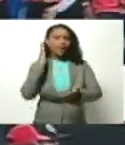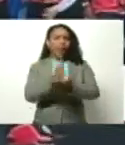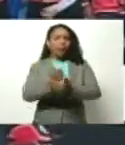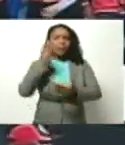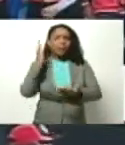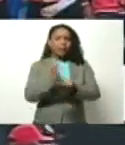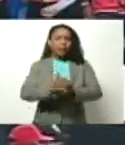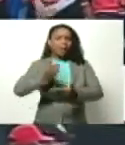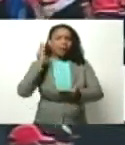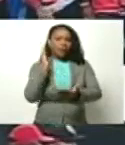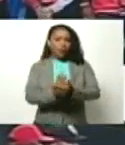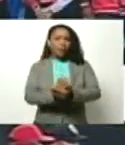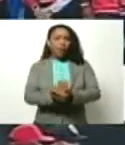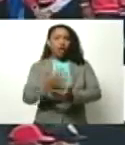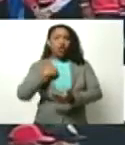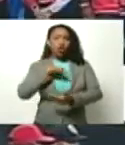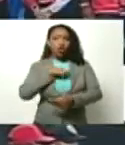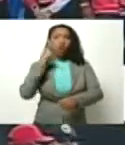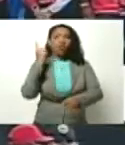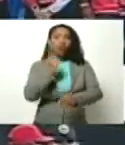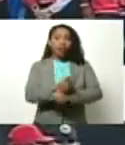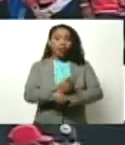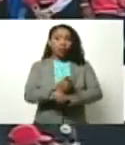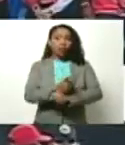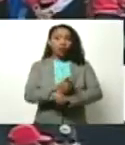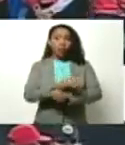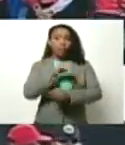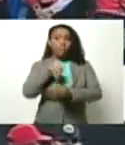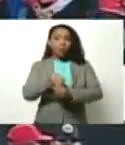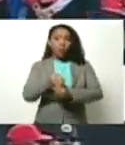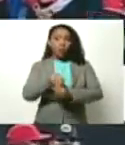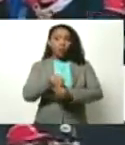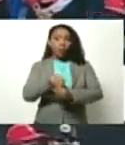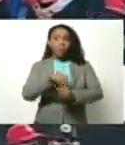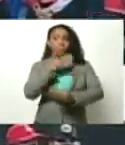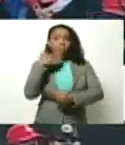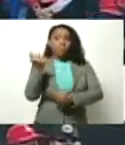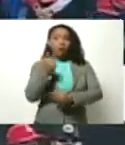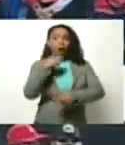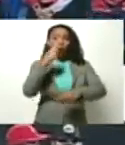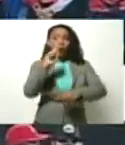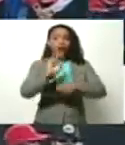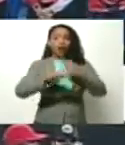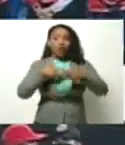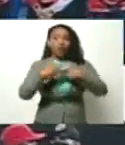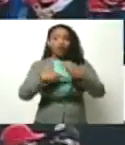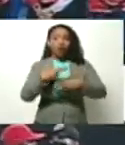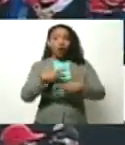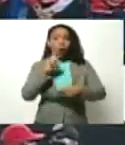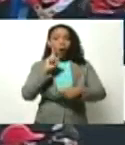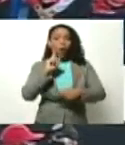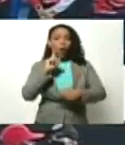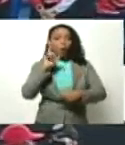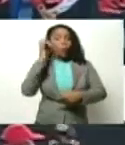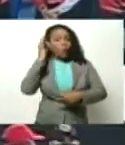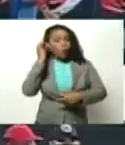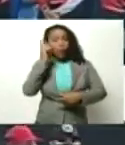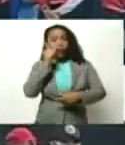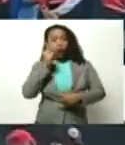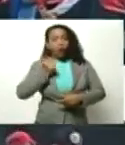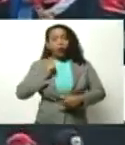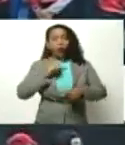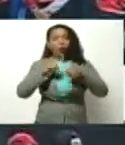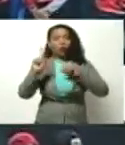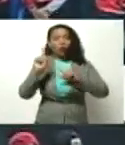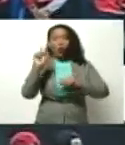siempre nosotros debemos estar preferir a un revolucionario a una Revolucionaria y a cualquier